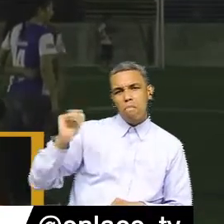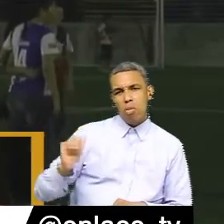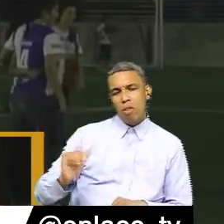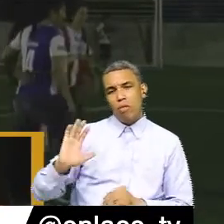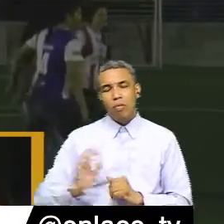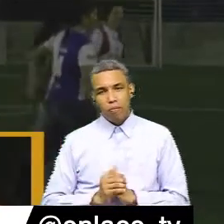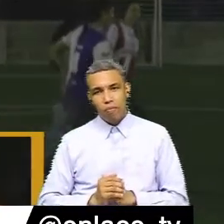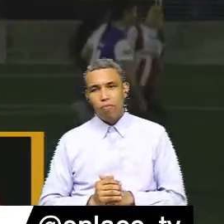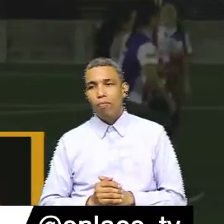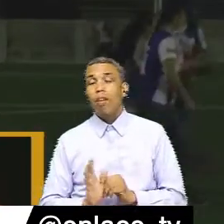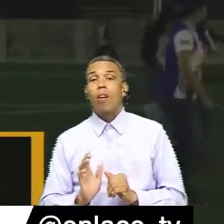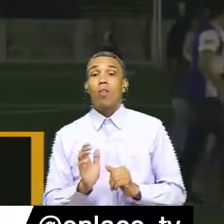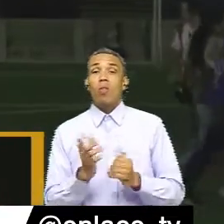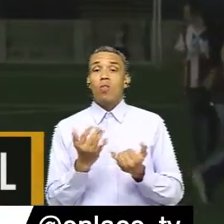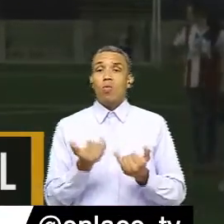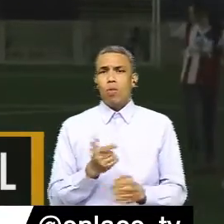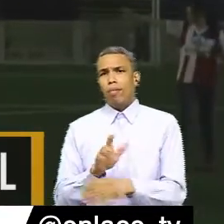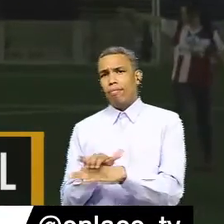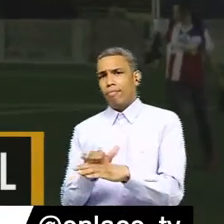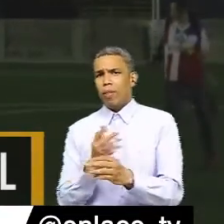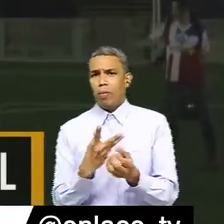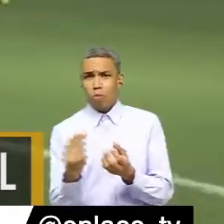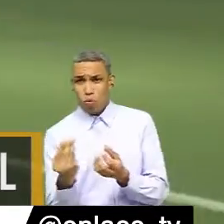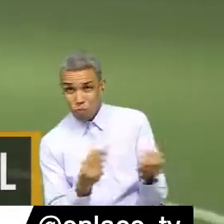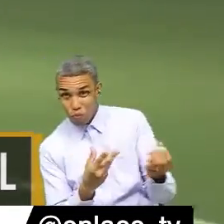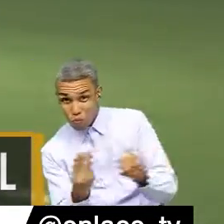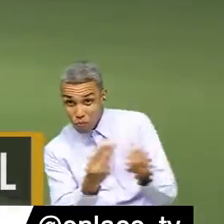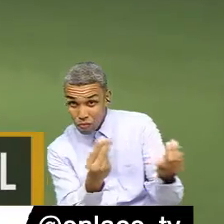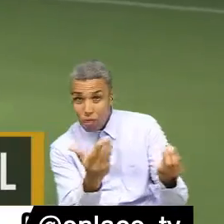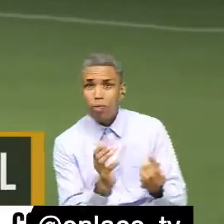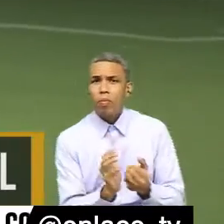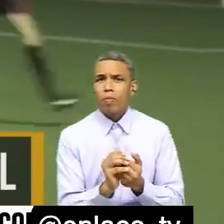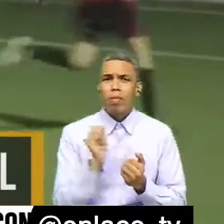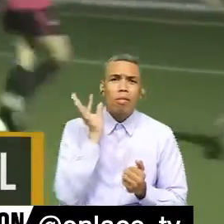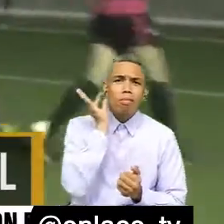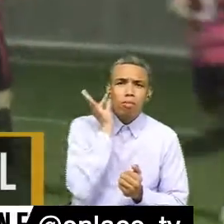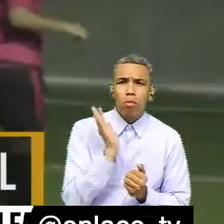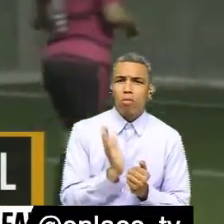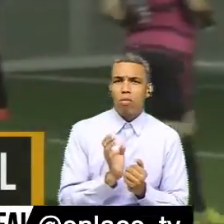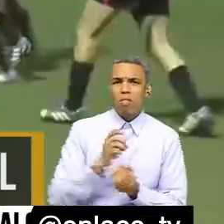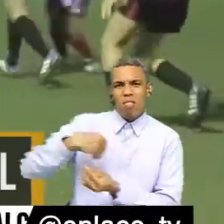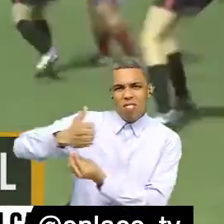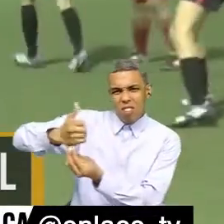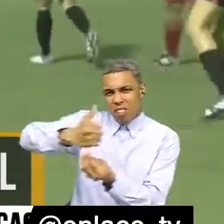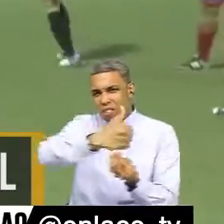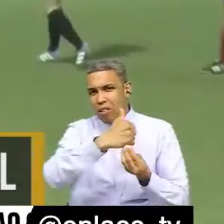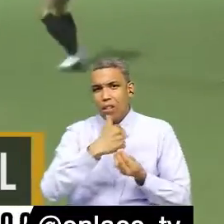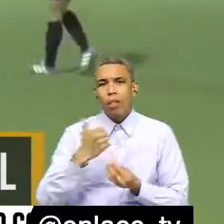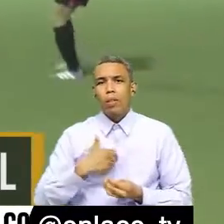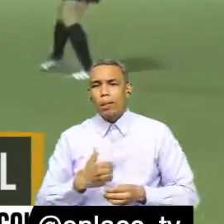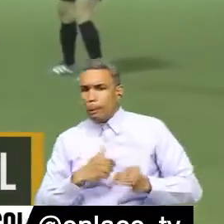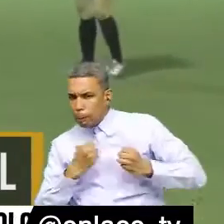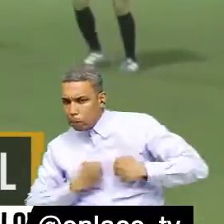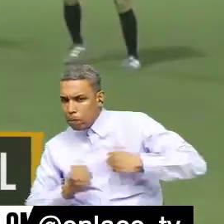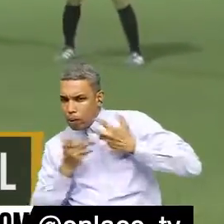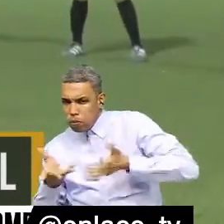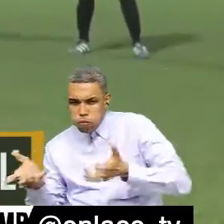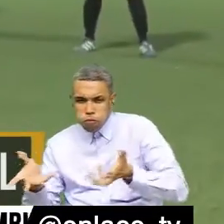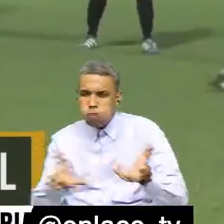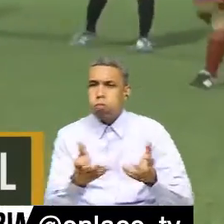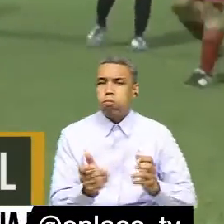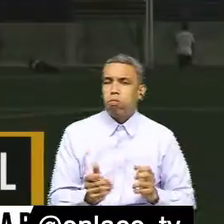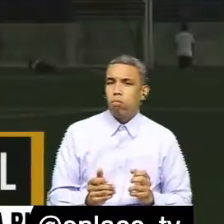en barrancabermeja porque al final cada uno de los profesores en los diferentes escenarios donde se encuentran trabajando le van haciendo muy bien y que